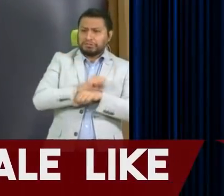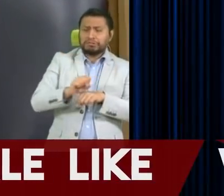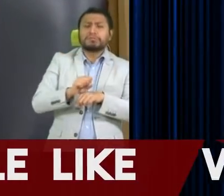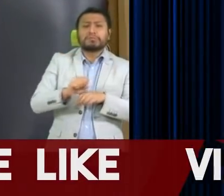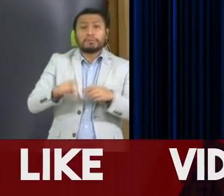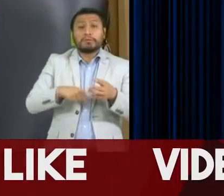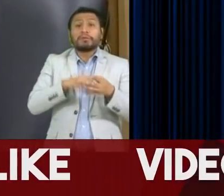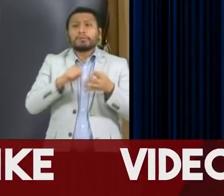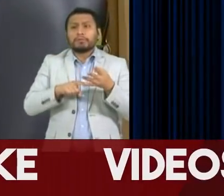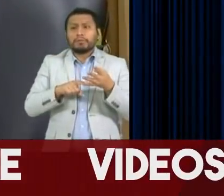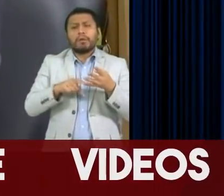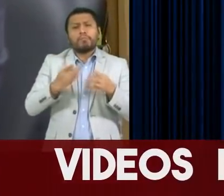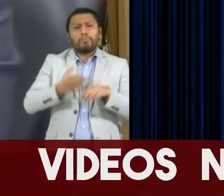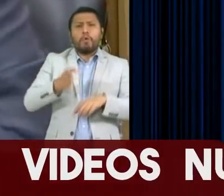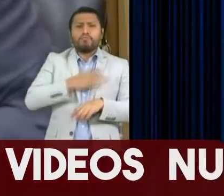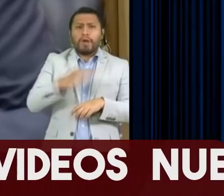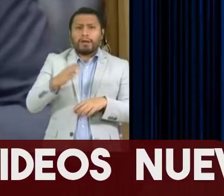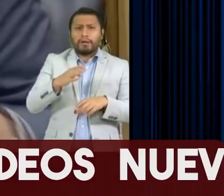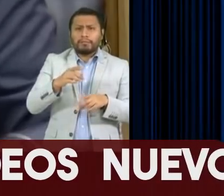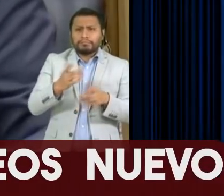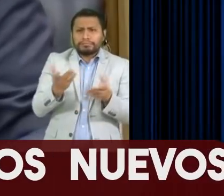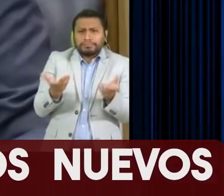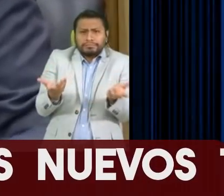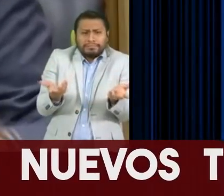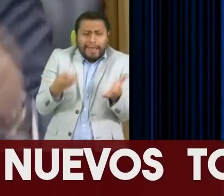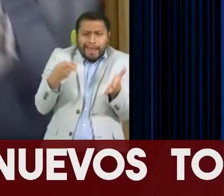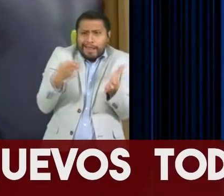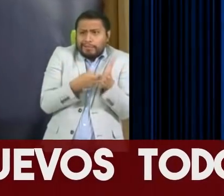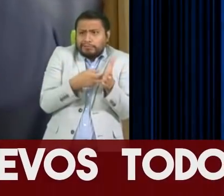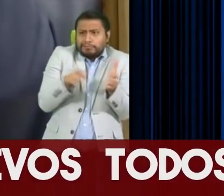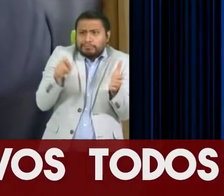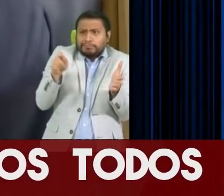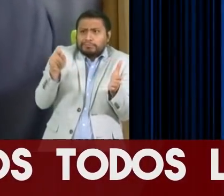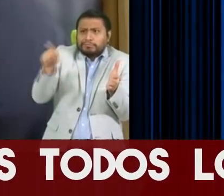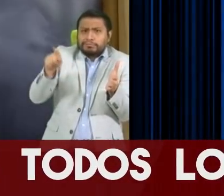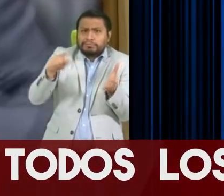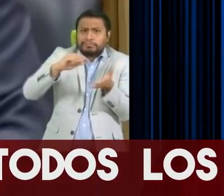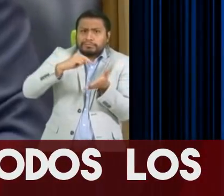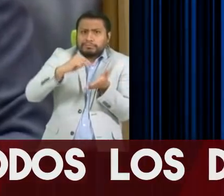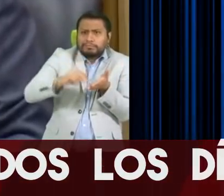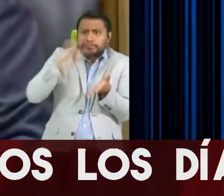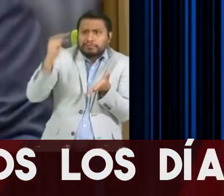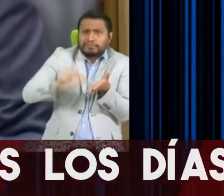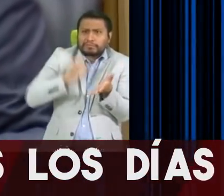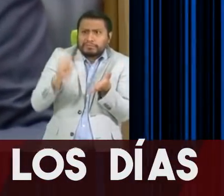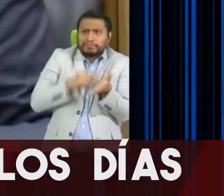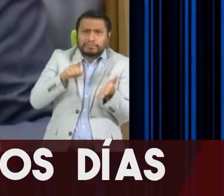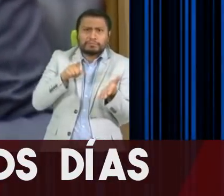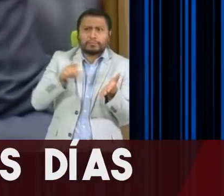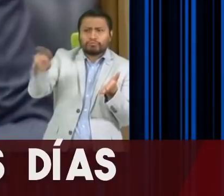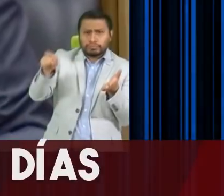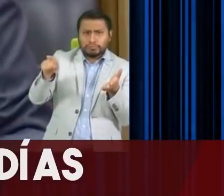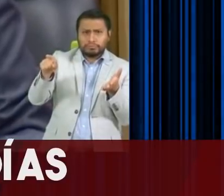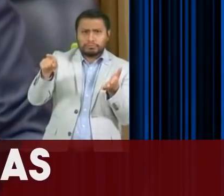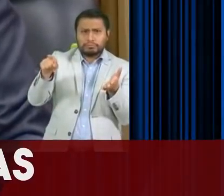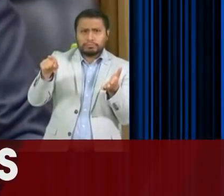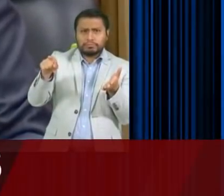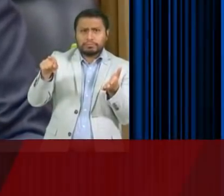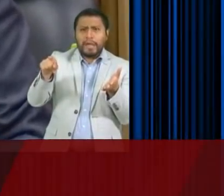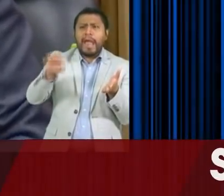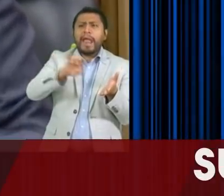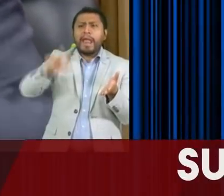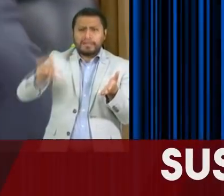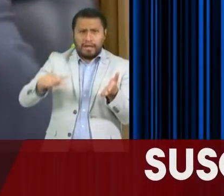fue muy buena. Eso dijo por escrito la ciudadana. Y yo le creo a